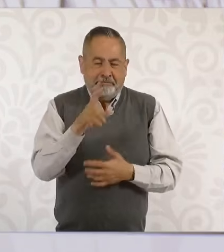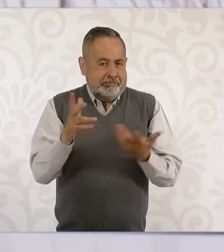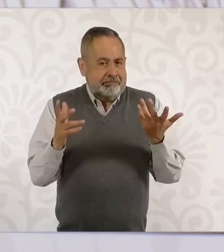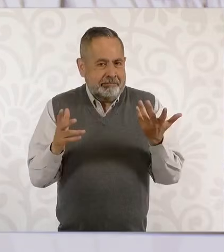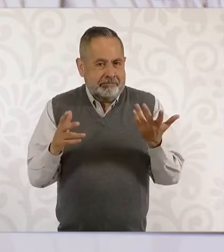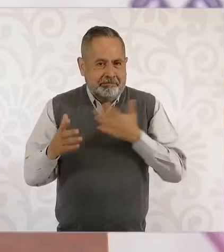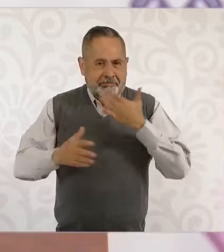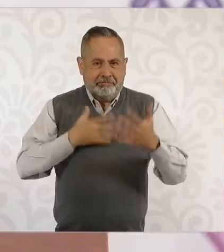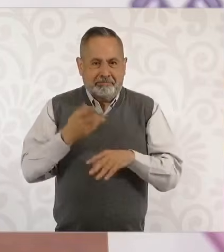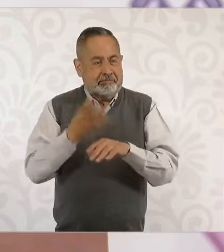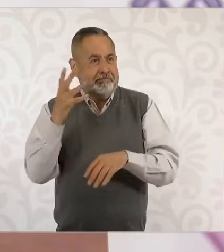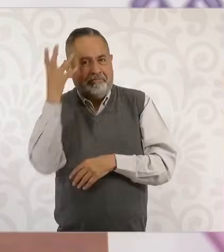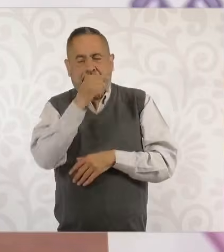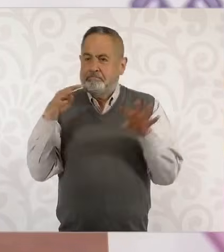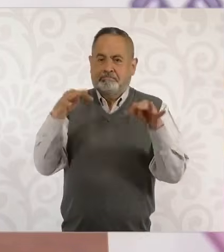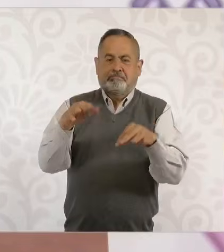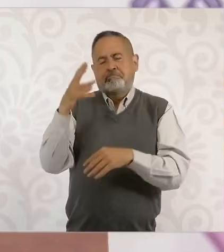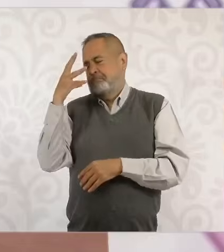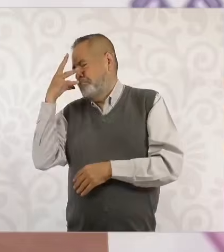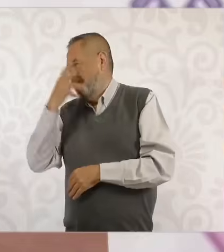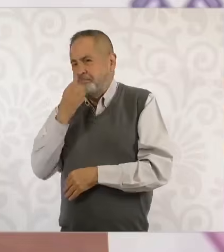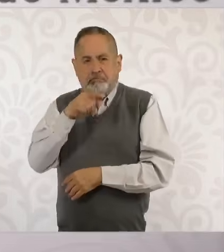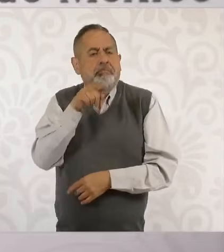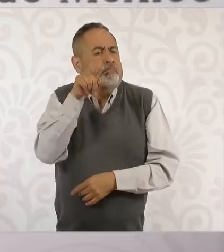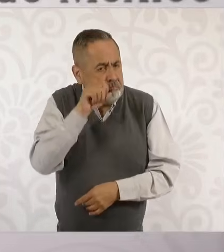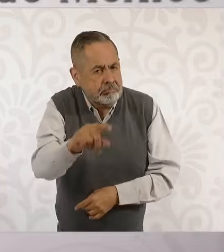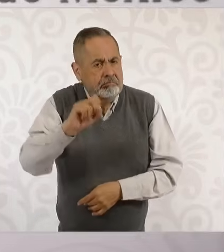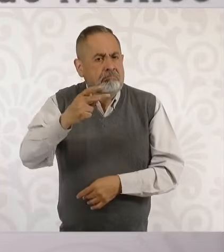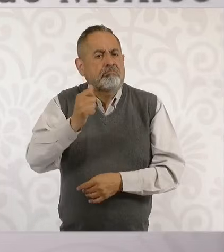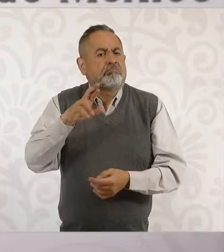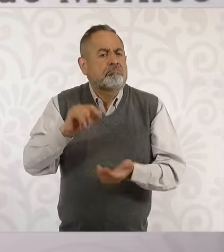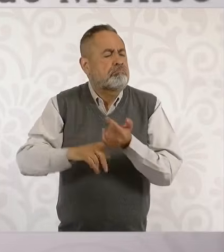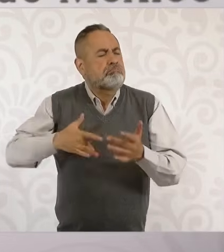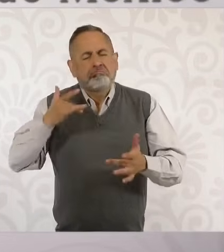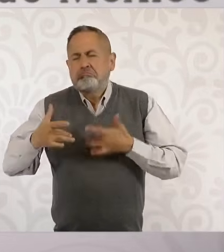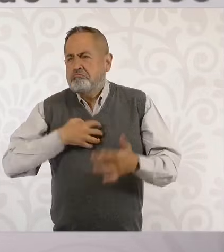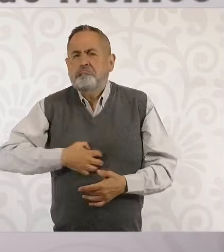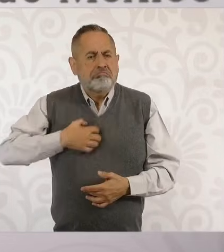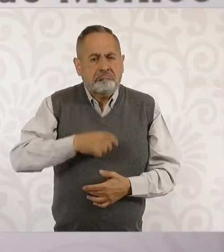pues es muy hermosa, ¿no?, para todo el mundo, para ella también y para México.